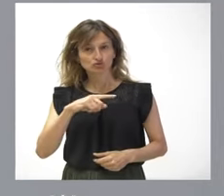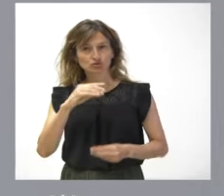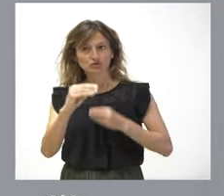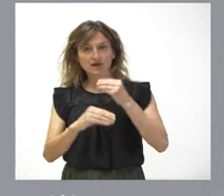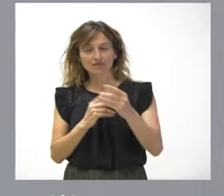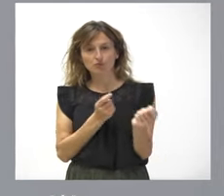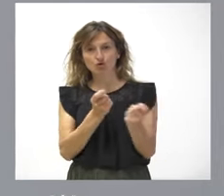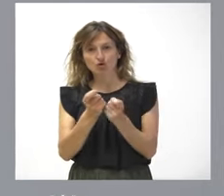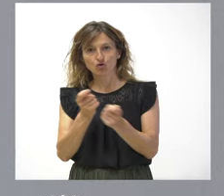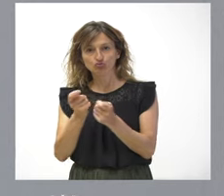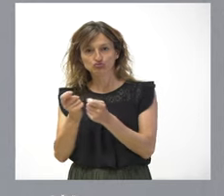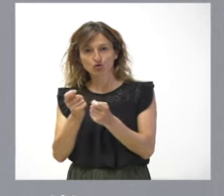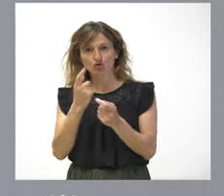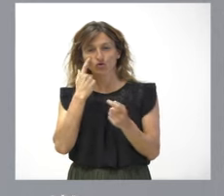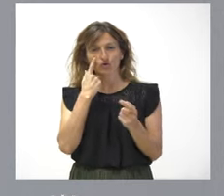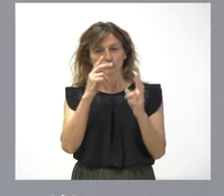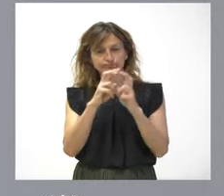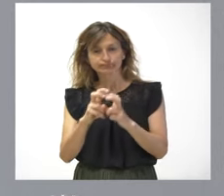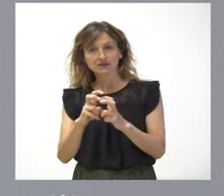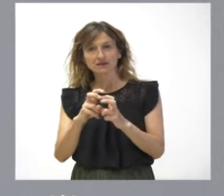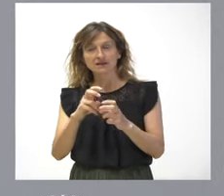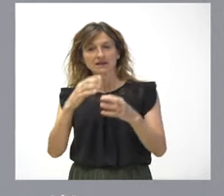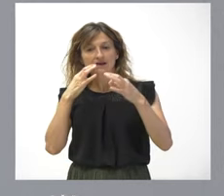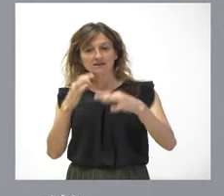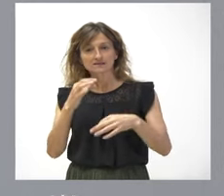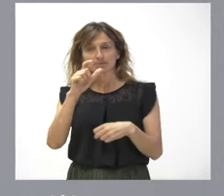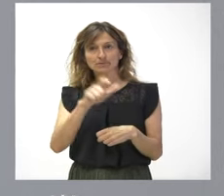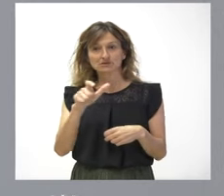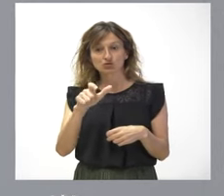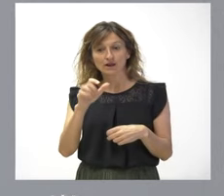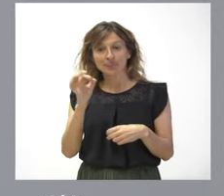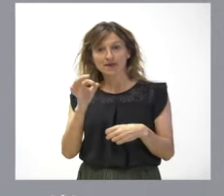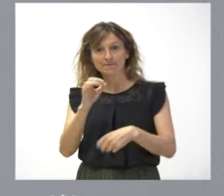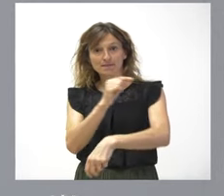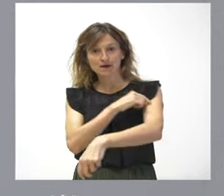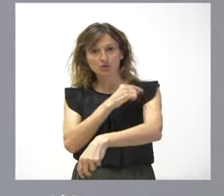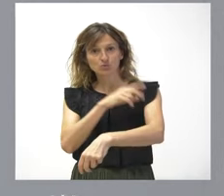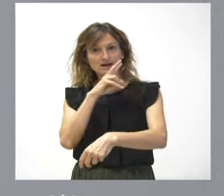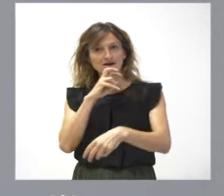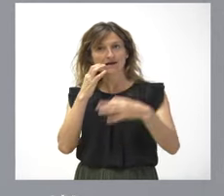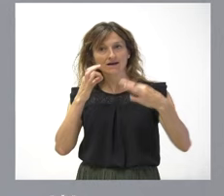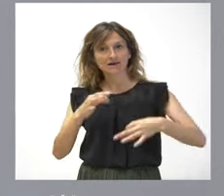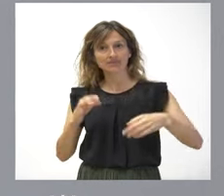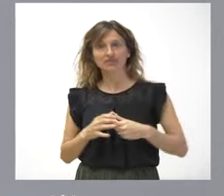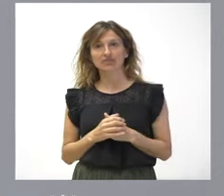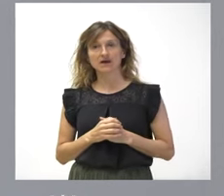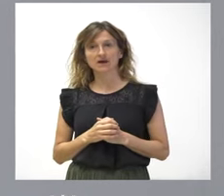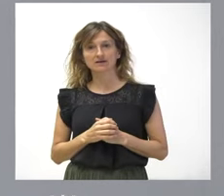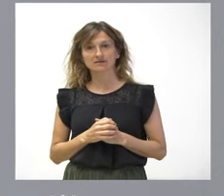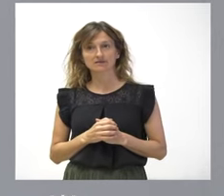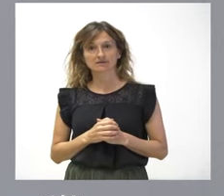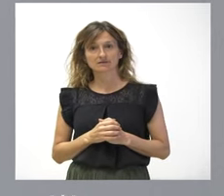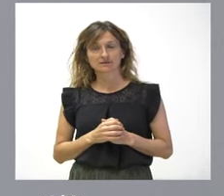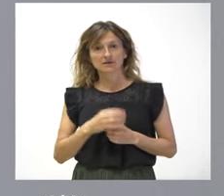los contr controles y garantizar la vacunación de las personas que tienen que ser vacunadas son es conveniente que lo sean en las dos